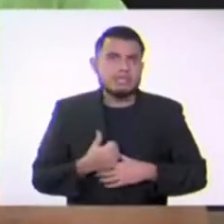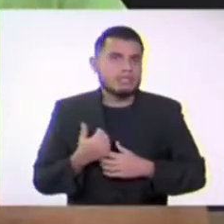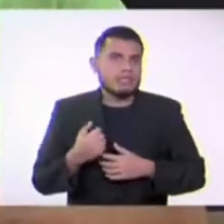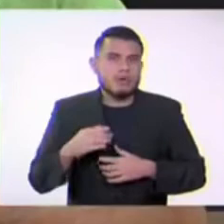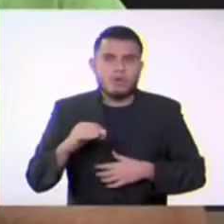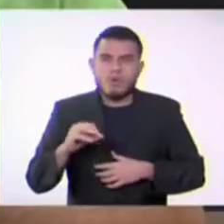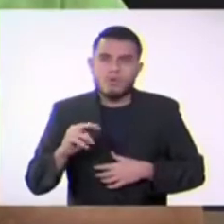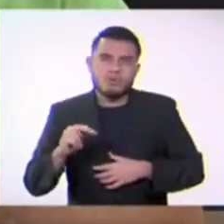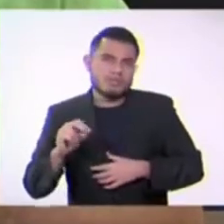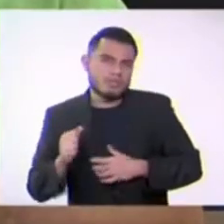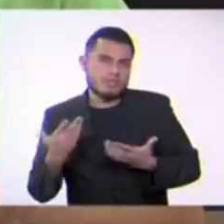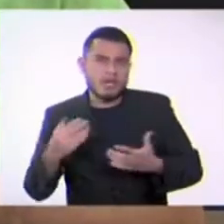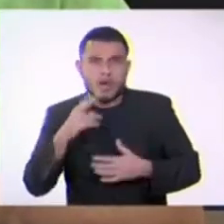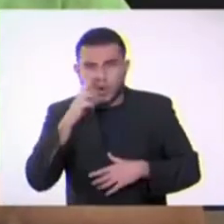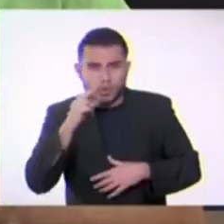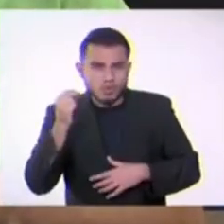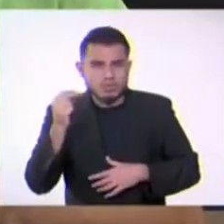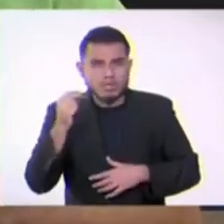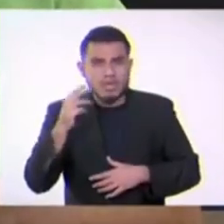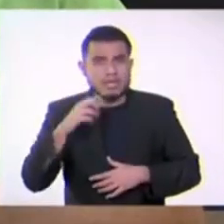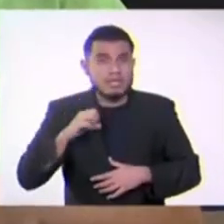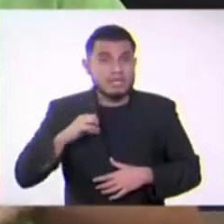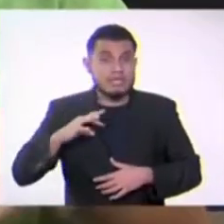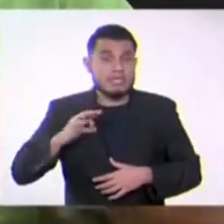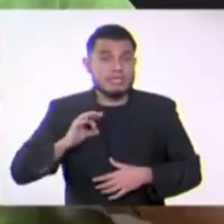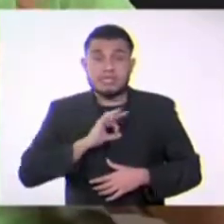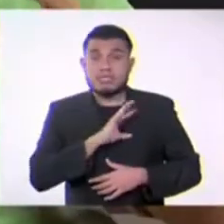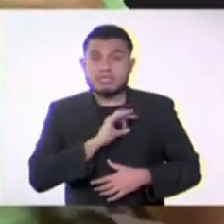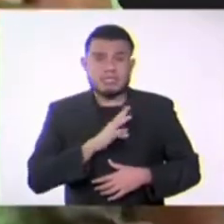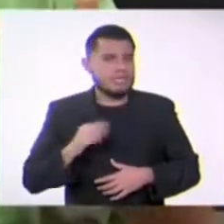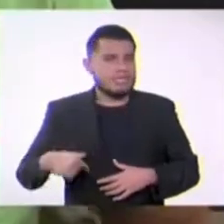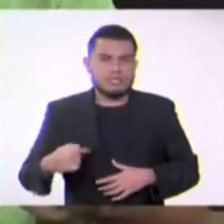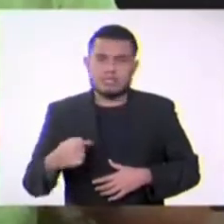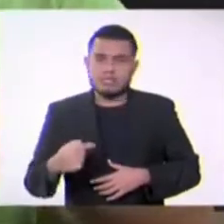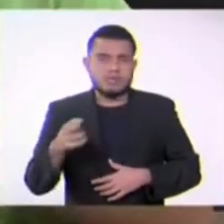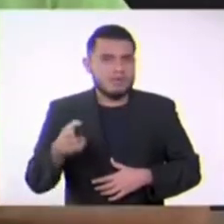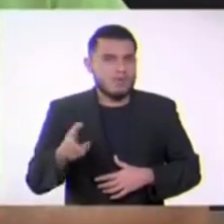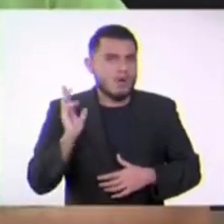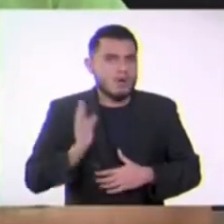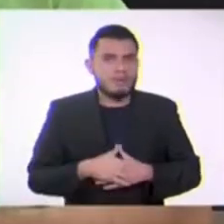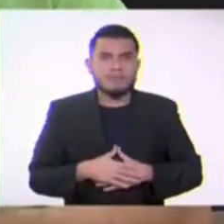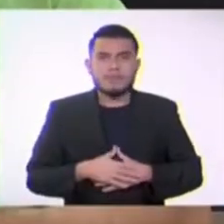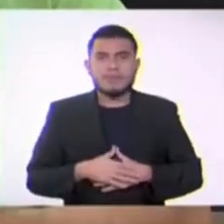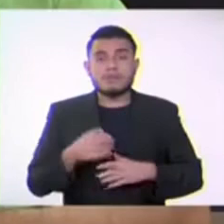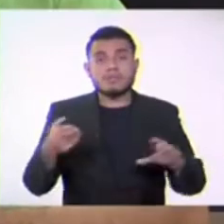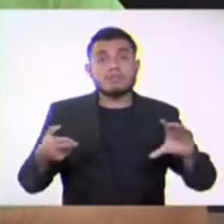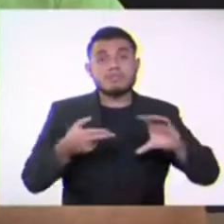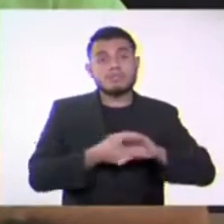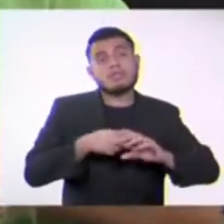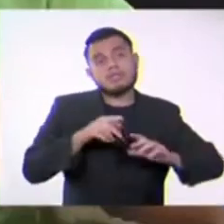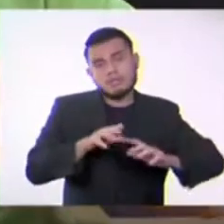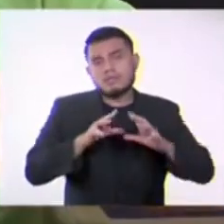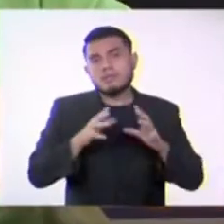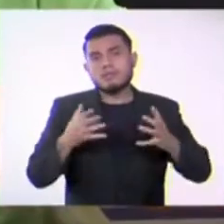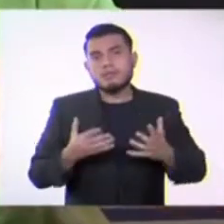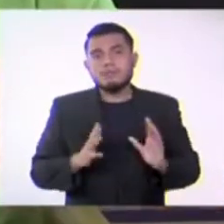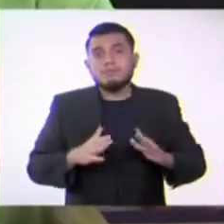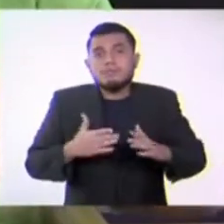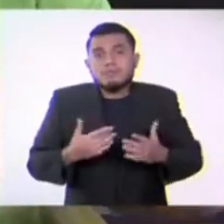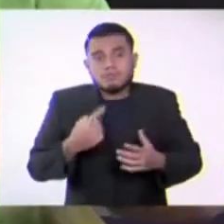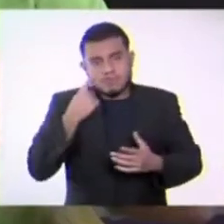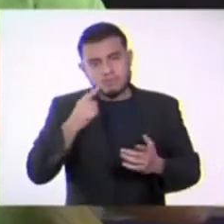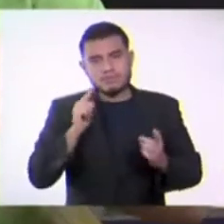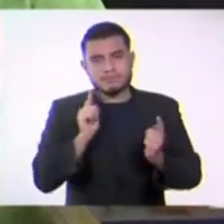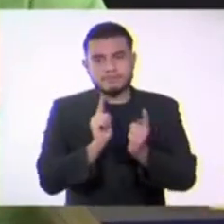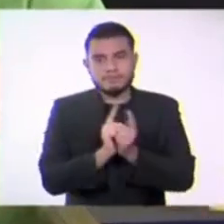manera importante y China, que no deja de ser socialista, van a ingresar a esta organización porque van a encontrar que va a